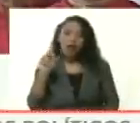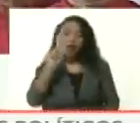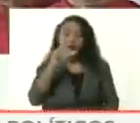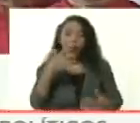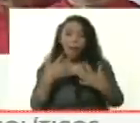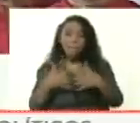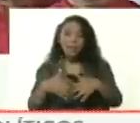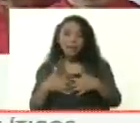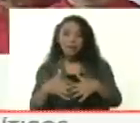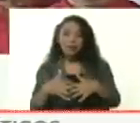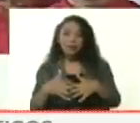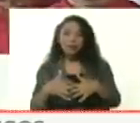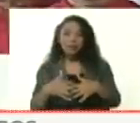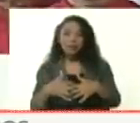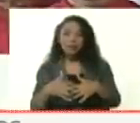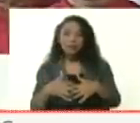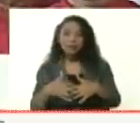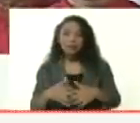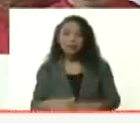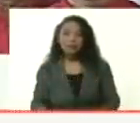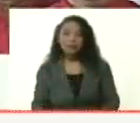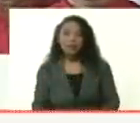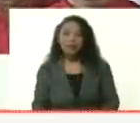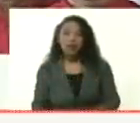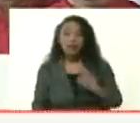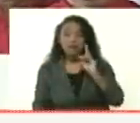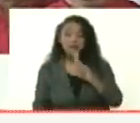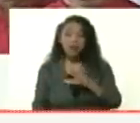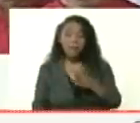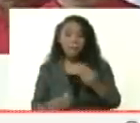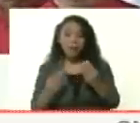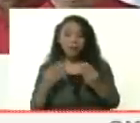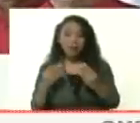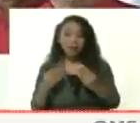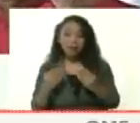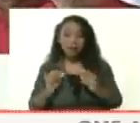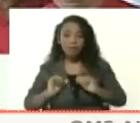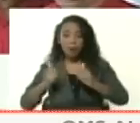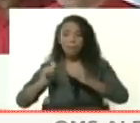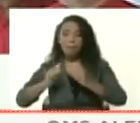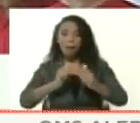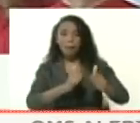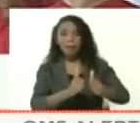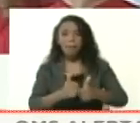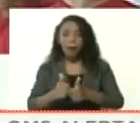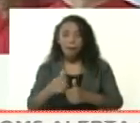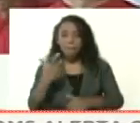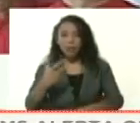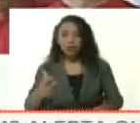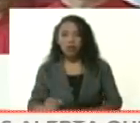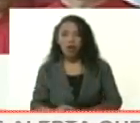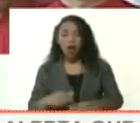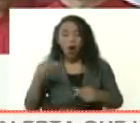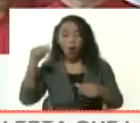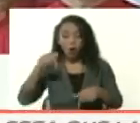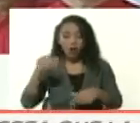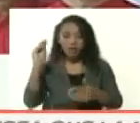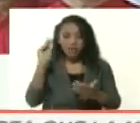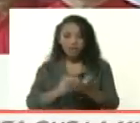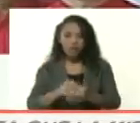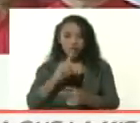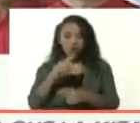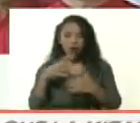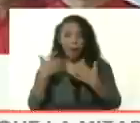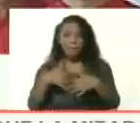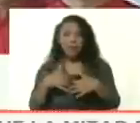empresa, por eso tú ves tantos emprendedores, el que hoy se instale con una empresa, con un